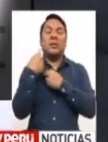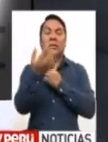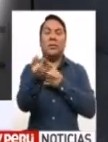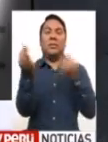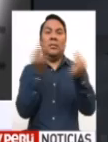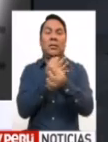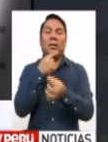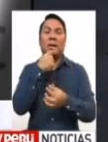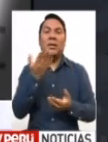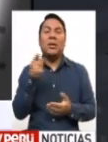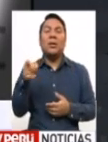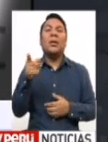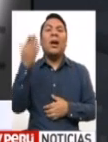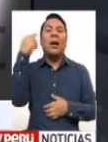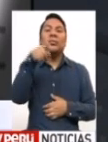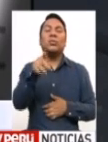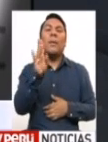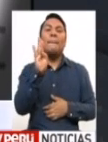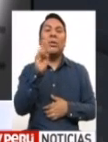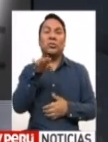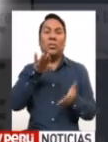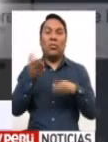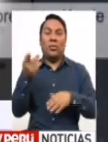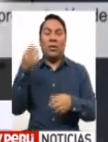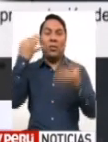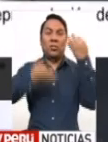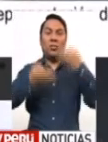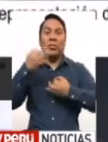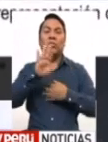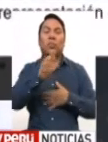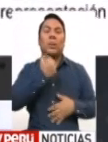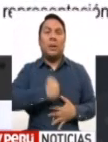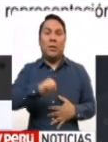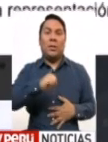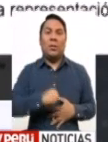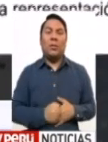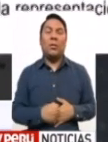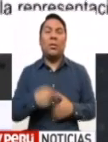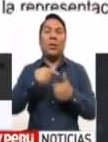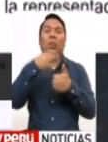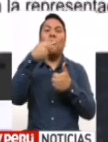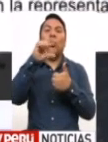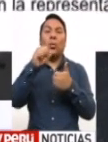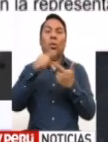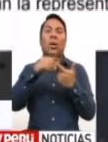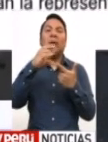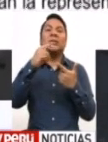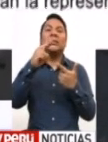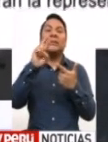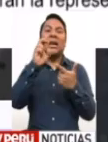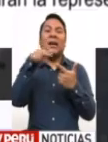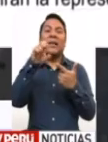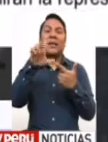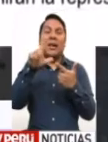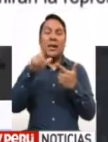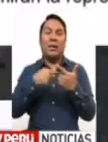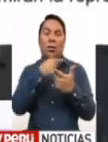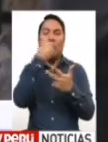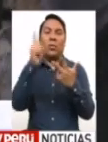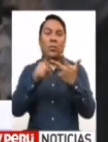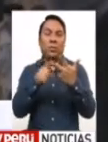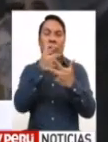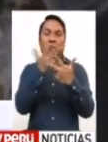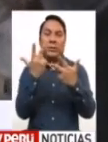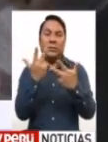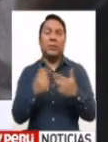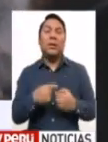de la parte civil por el caso Bustillos serán sus hijos, Charmeli, Hugo y Celia Bustillos Patiño.